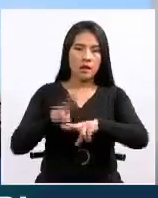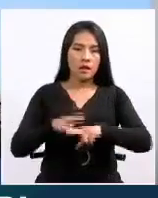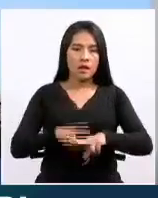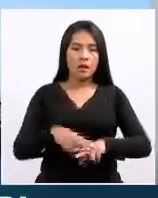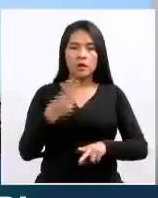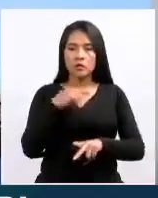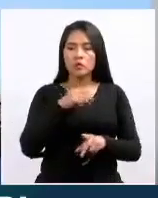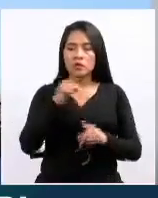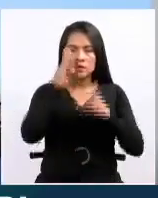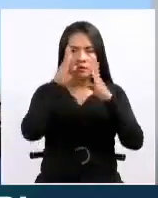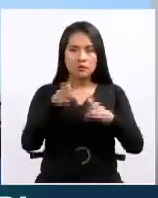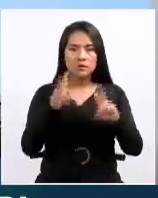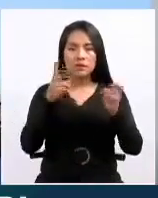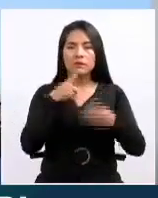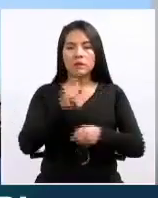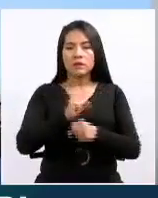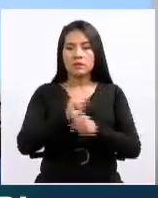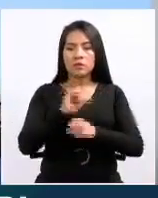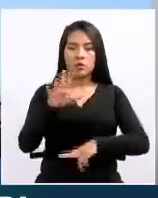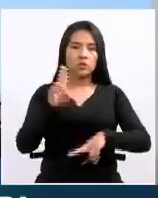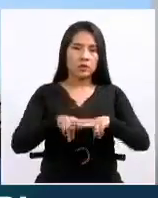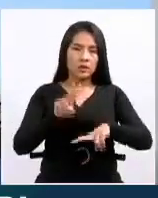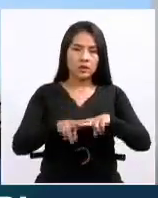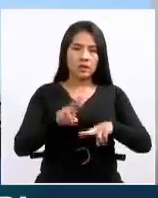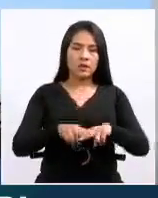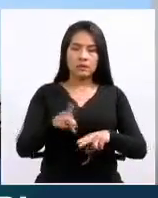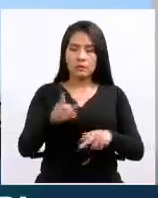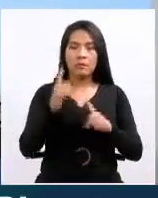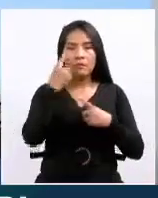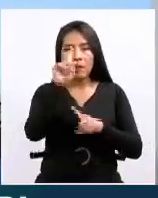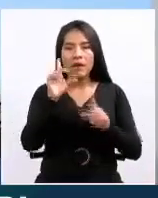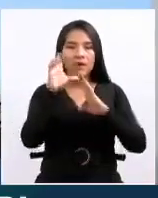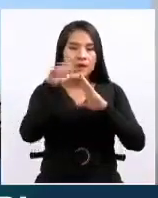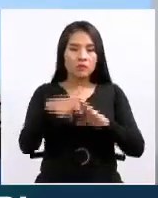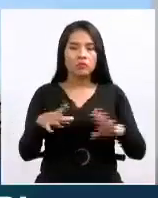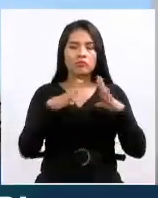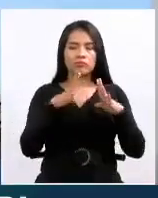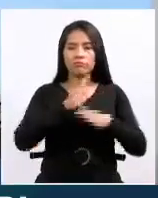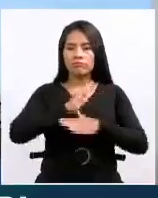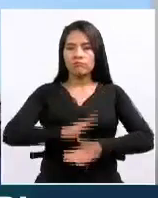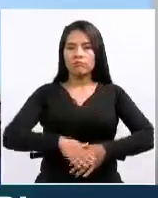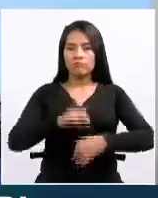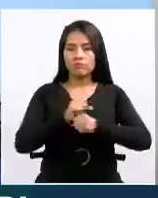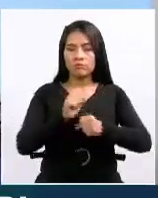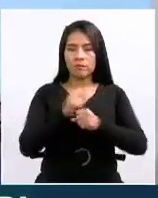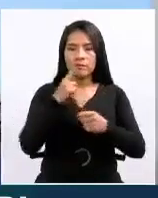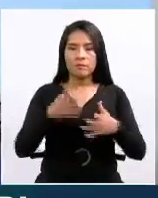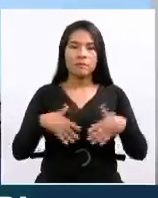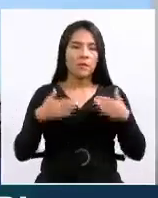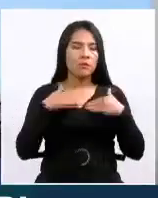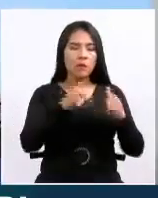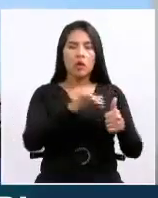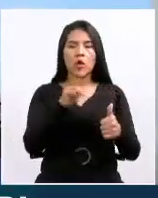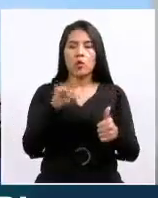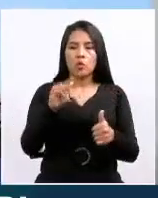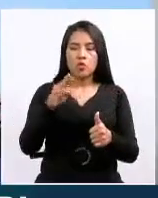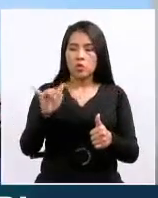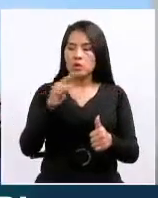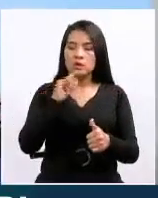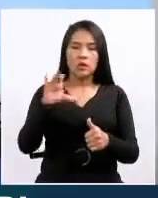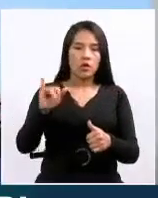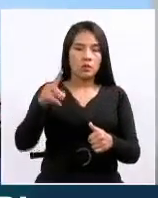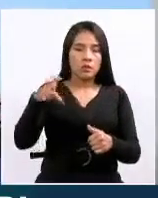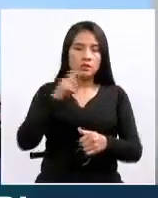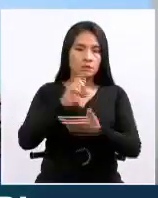finalidad era que las tecnologías sean aplicables en nuestros salares, en los salares de Uyuni, Coipasa y Pastos Grandes,